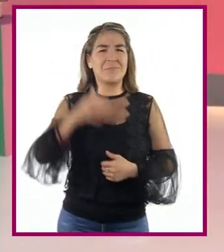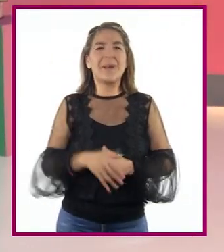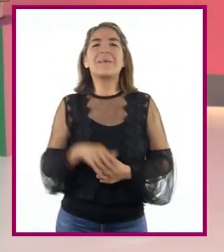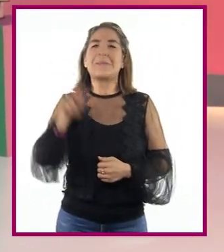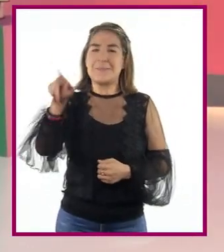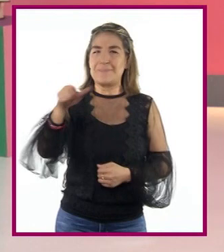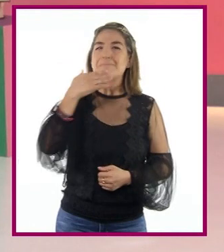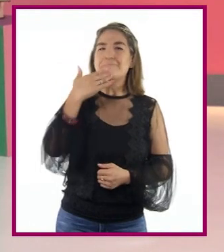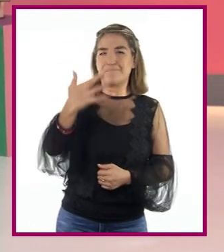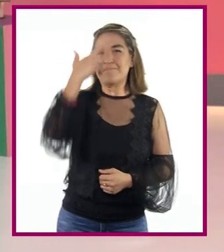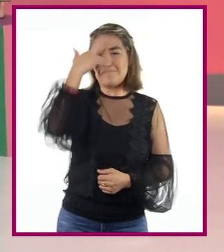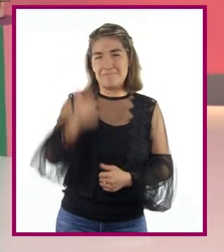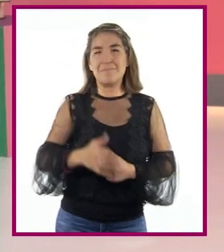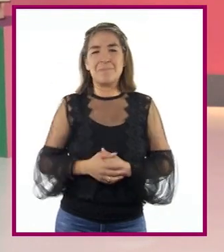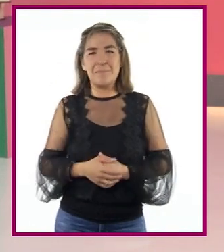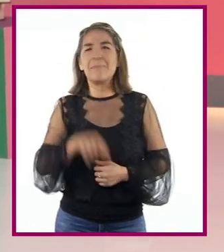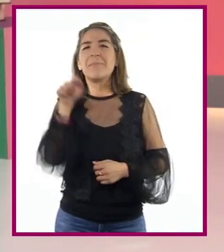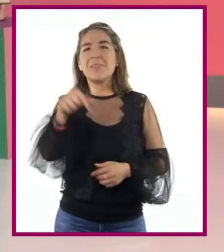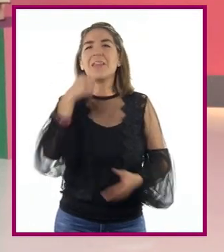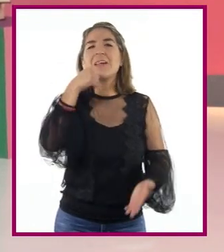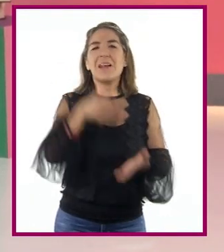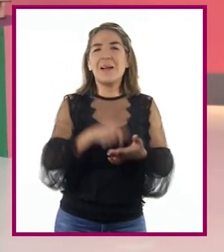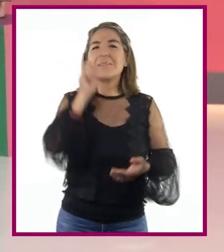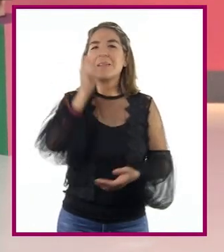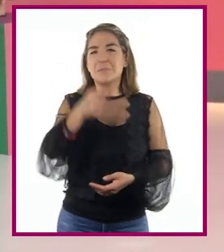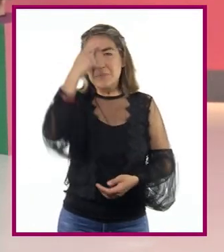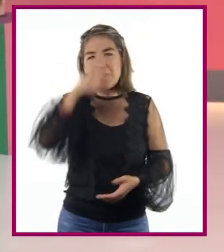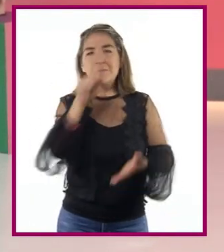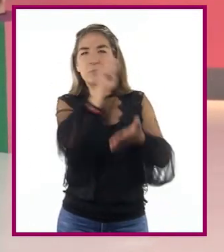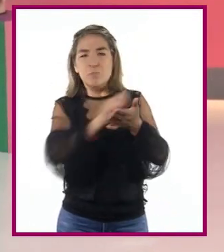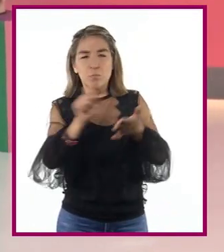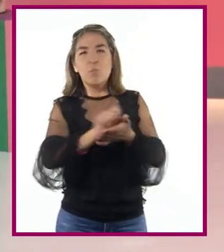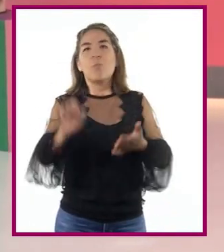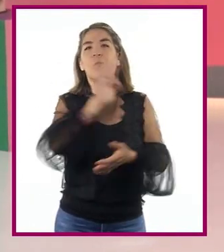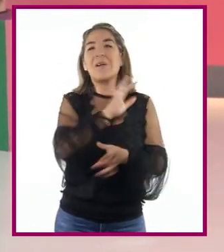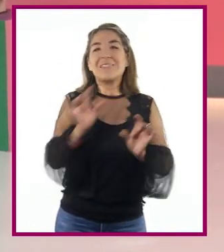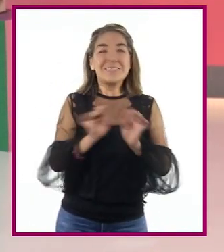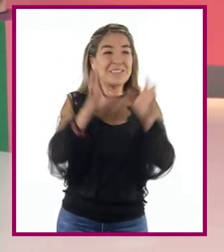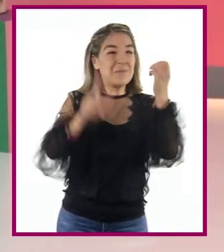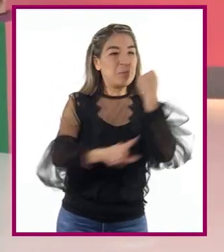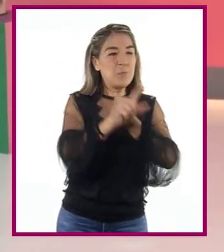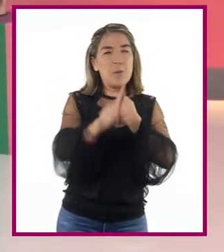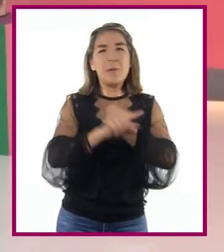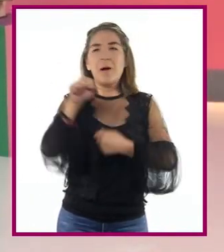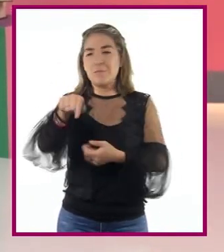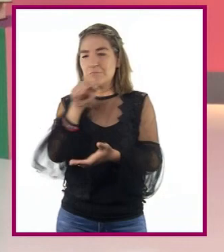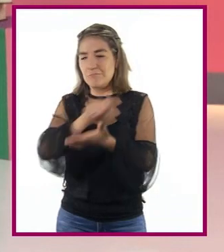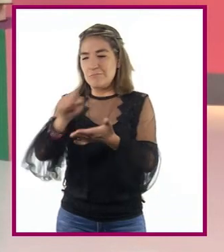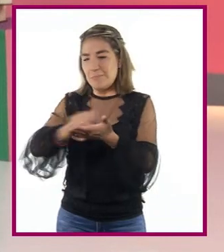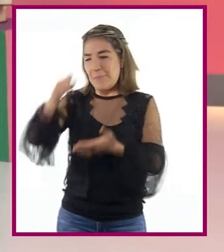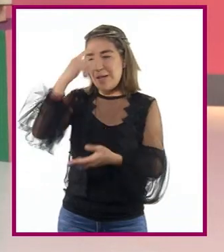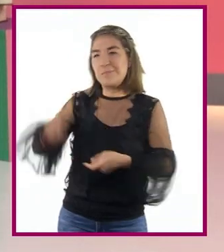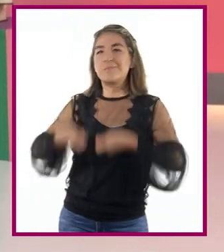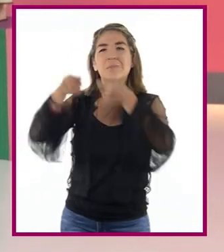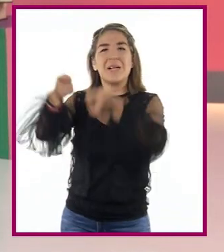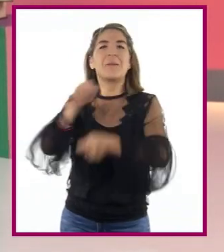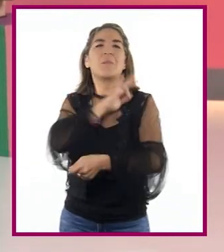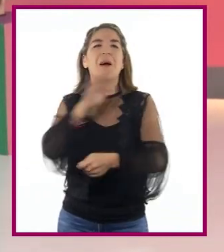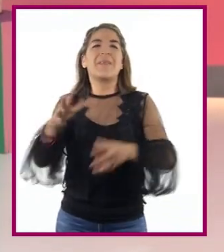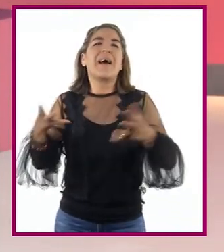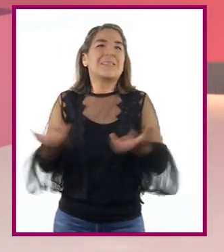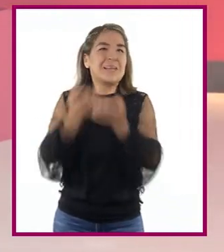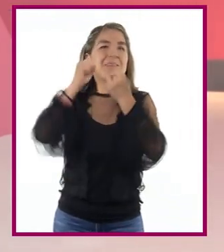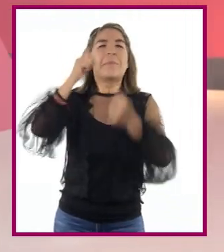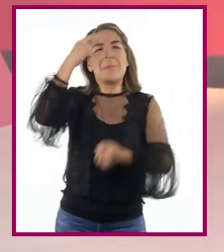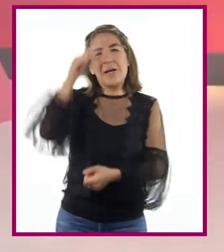Totalmente cierto, Enrique. Se trata de textos que pueden salvarnos de un problema, ayudarnos a conseguir algo o